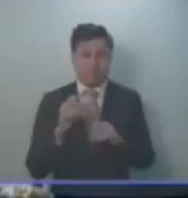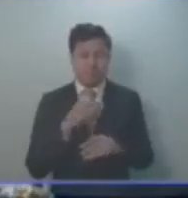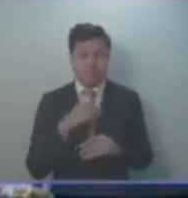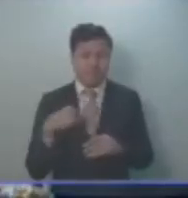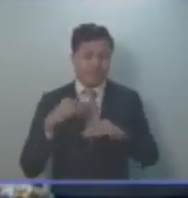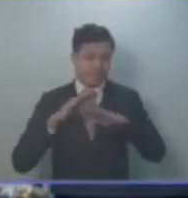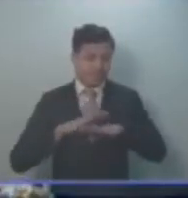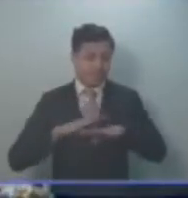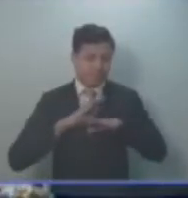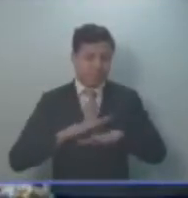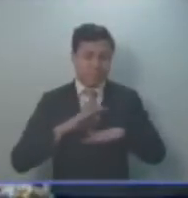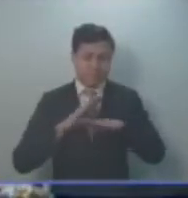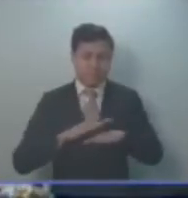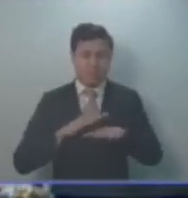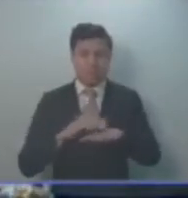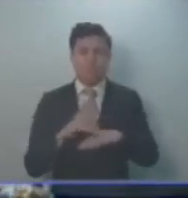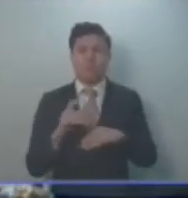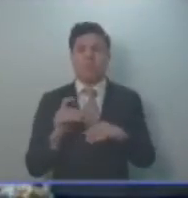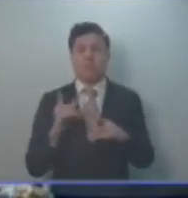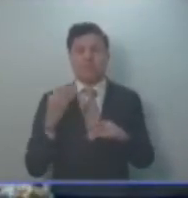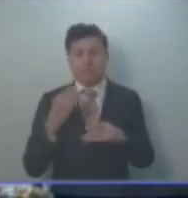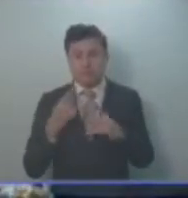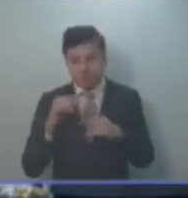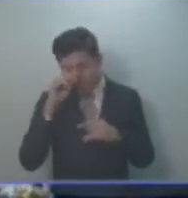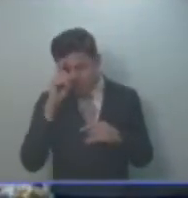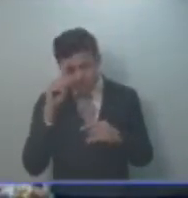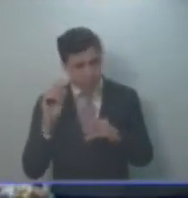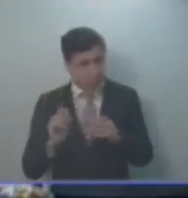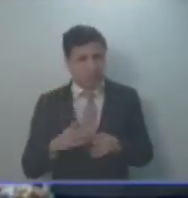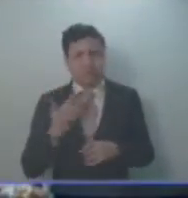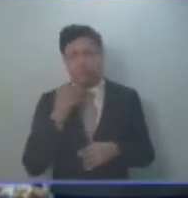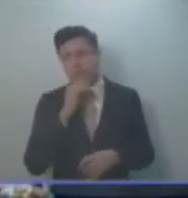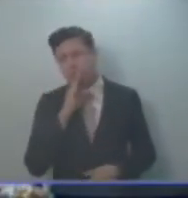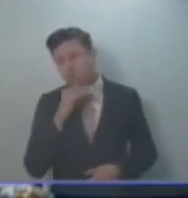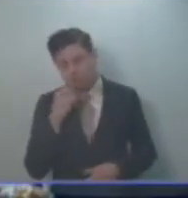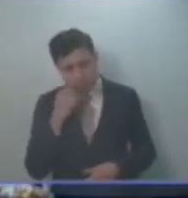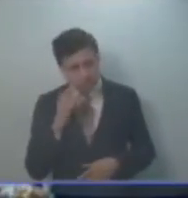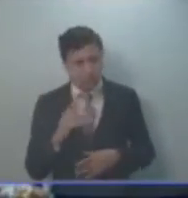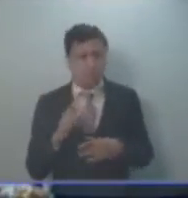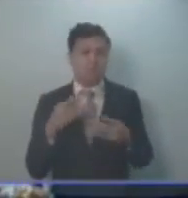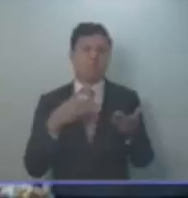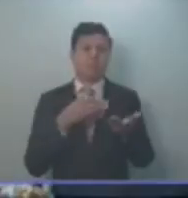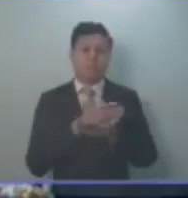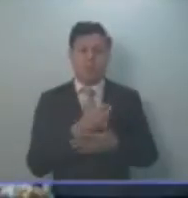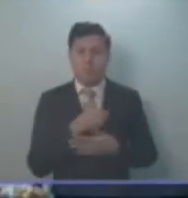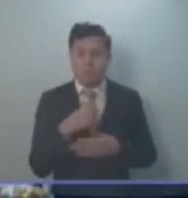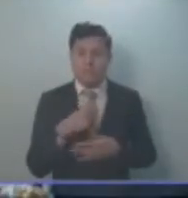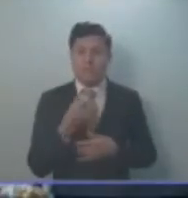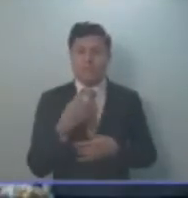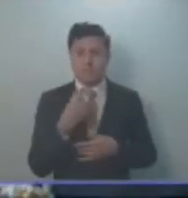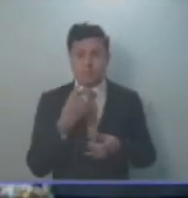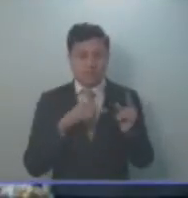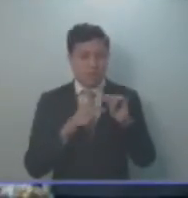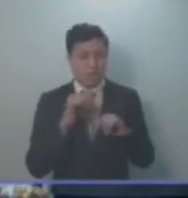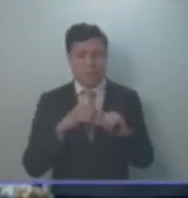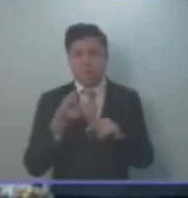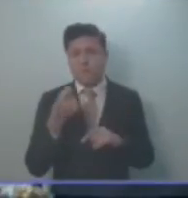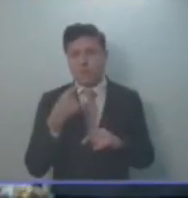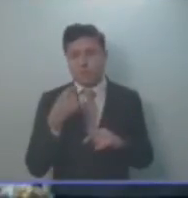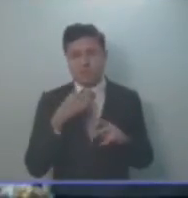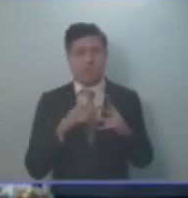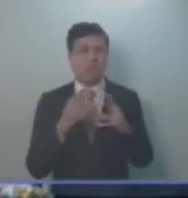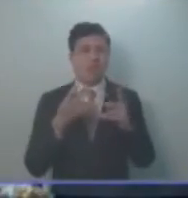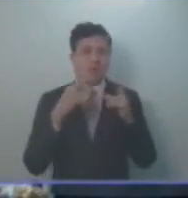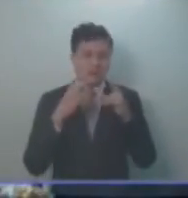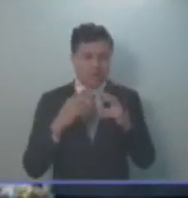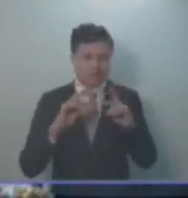para poder recuperarse y sobrellevar las secuelas de cada sesión de tratamiento de radioterapia,